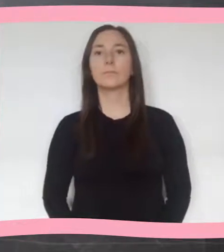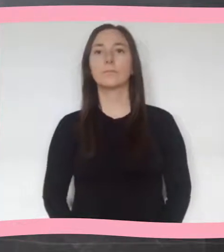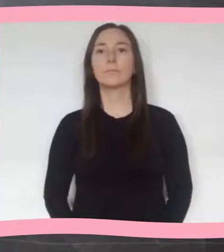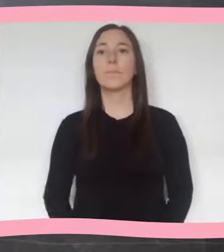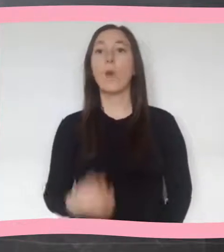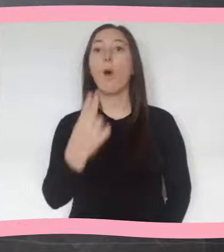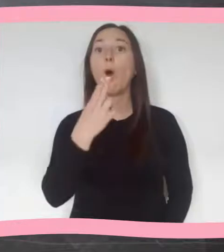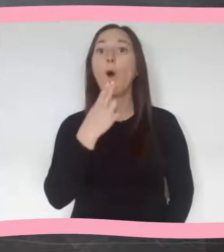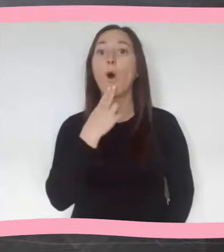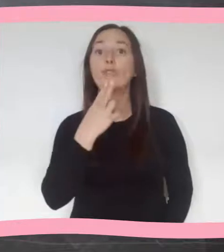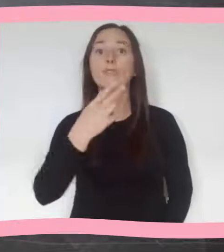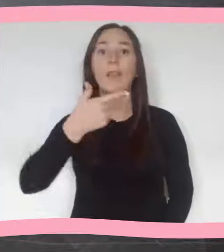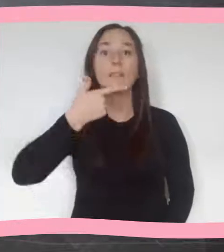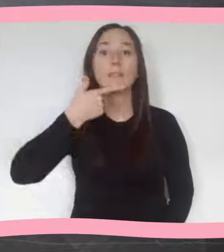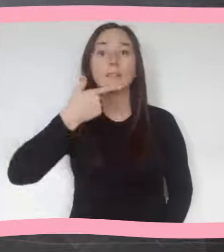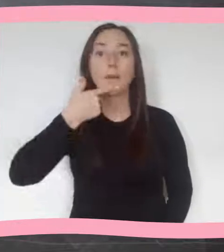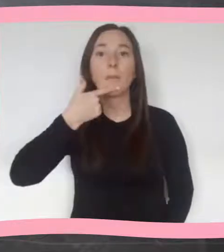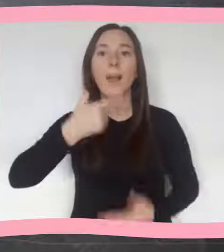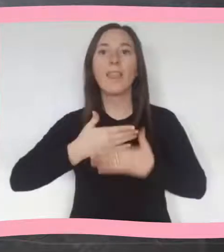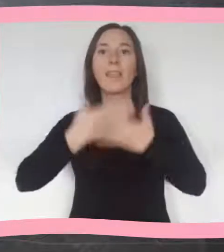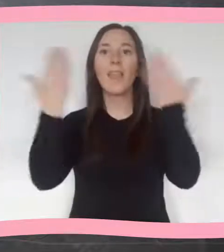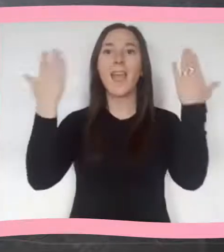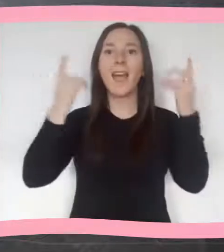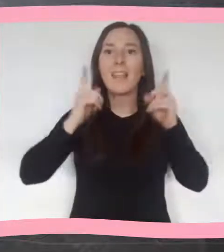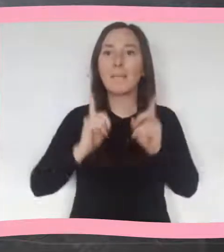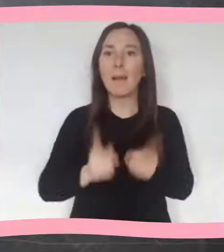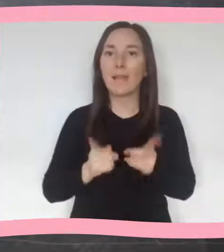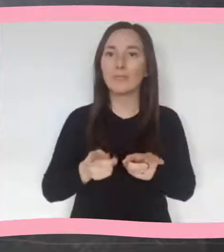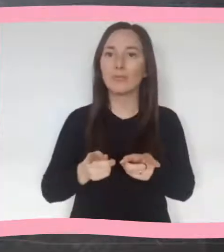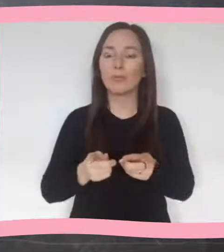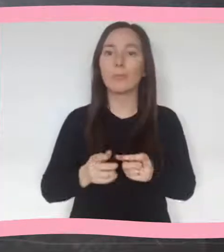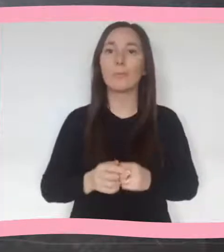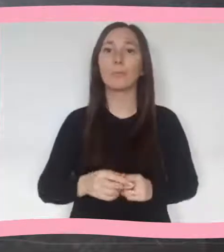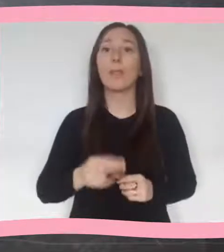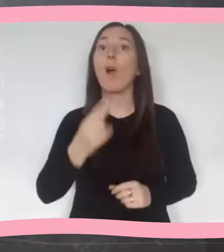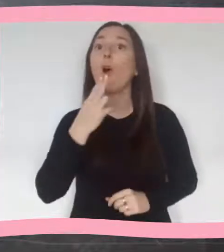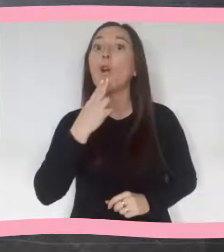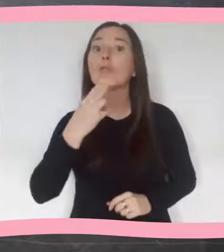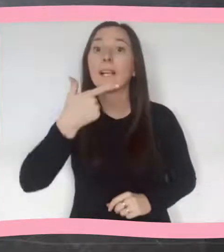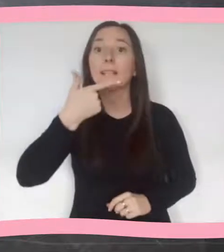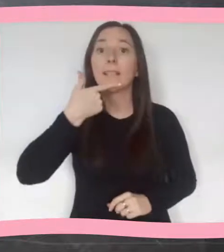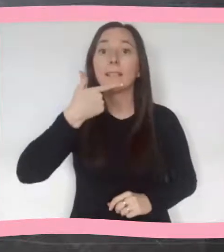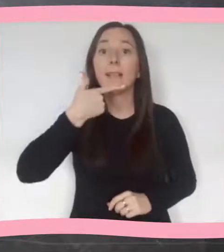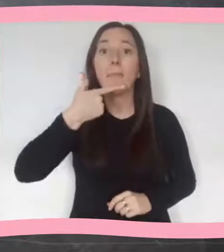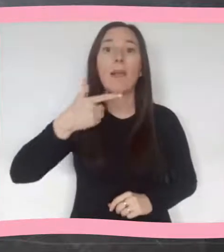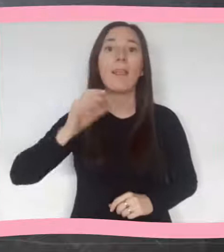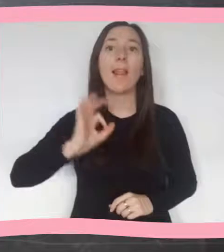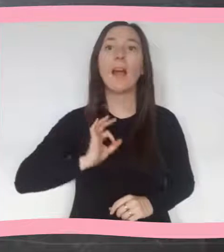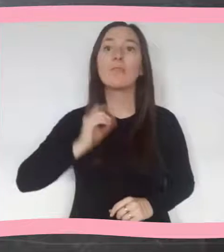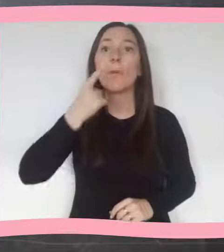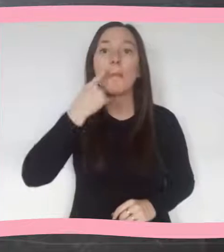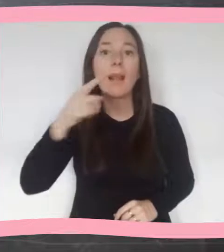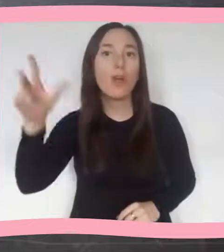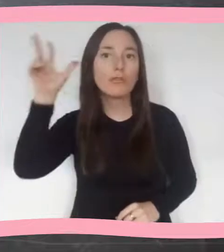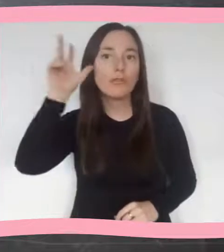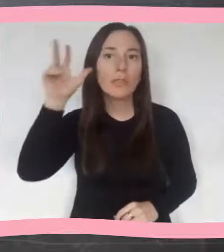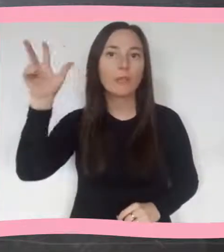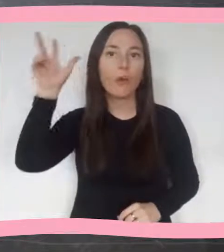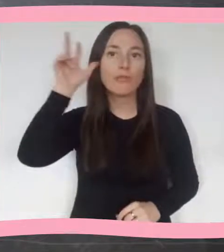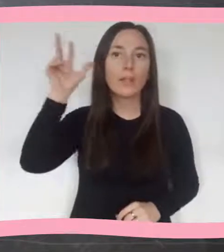11 de septiembre, día del maestro. El 11 de septiembre del año